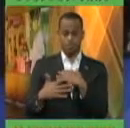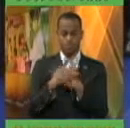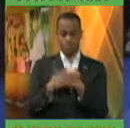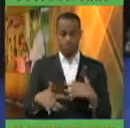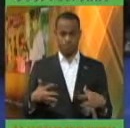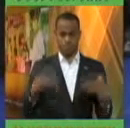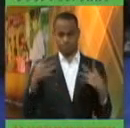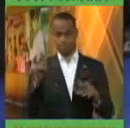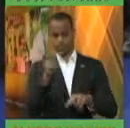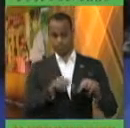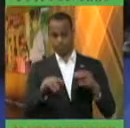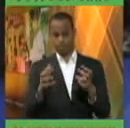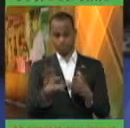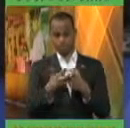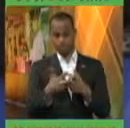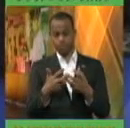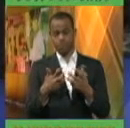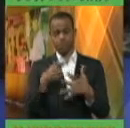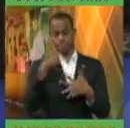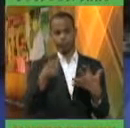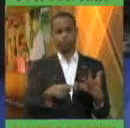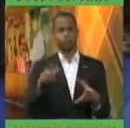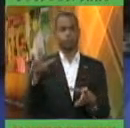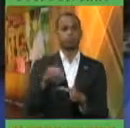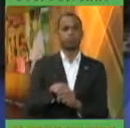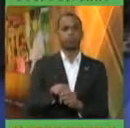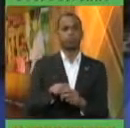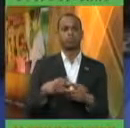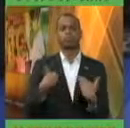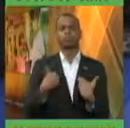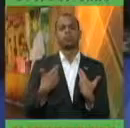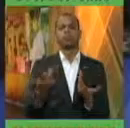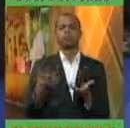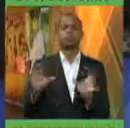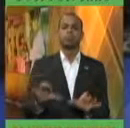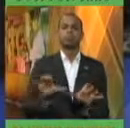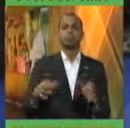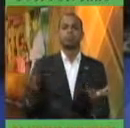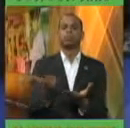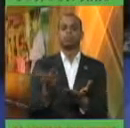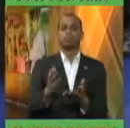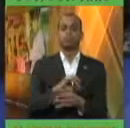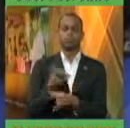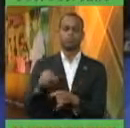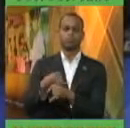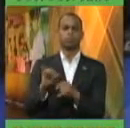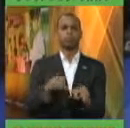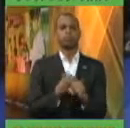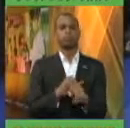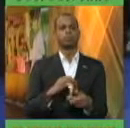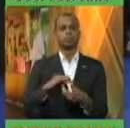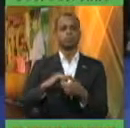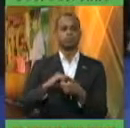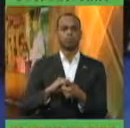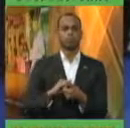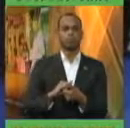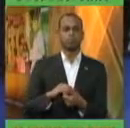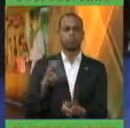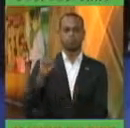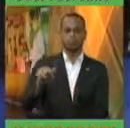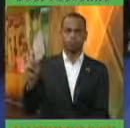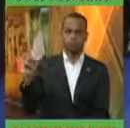de que cumple con los criterios es allí cumple o actúa las diversas instituciones como con nadie a una playa bandera azul